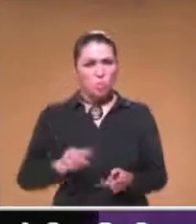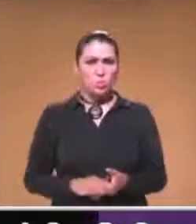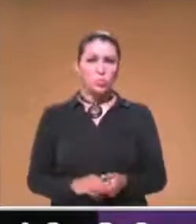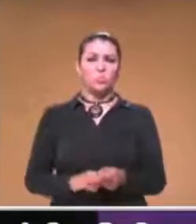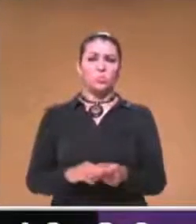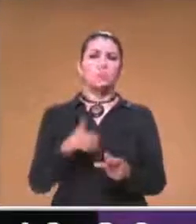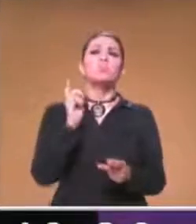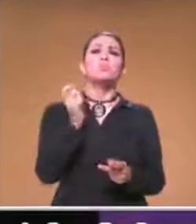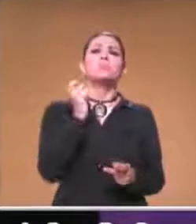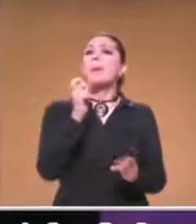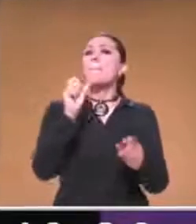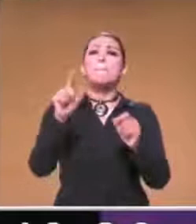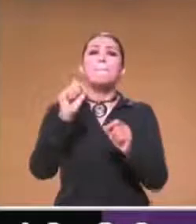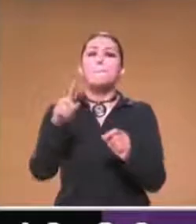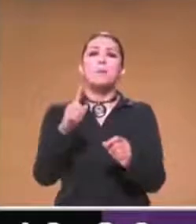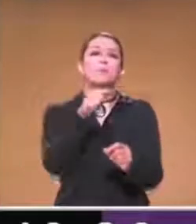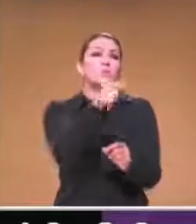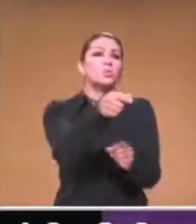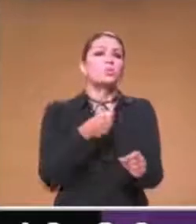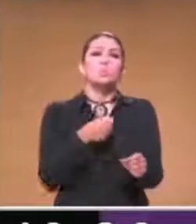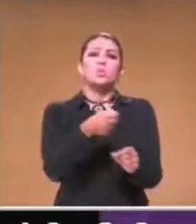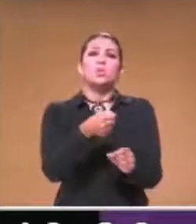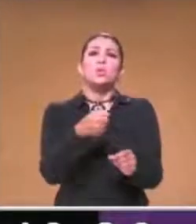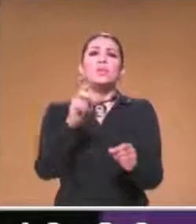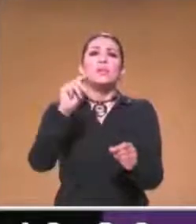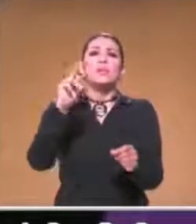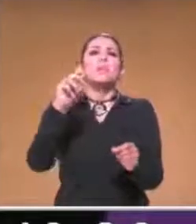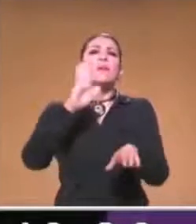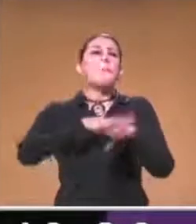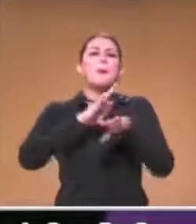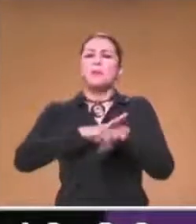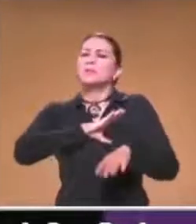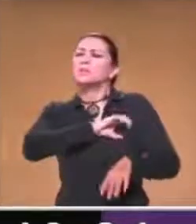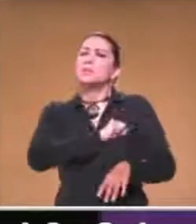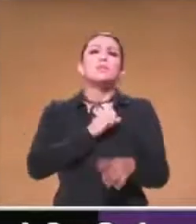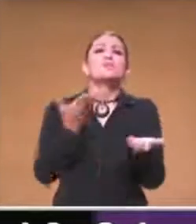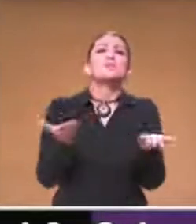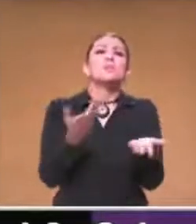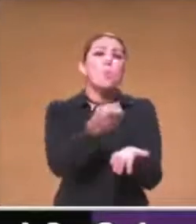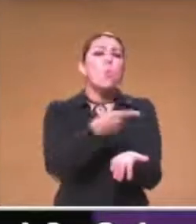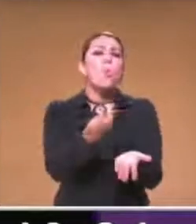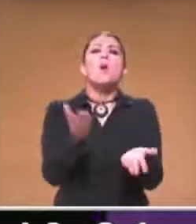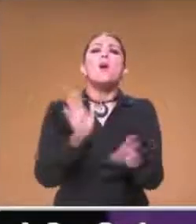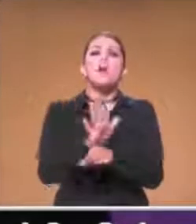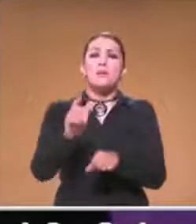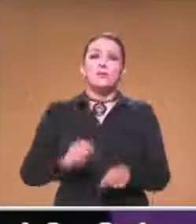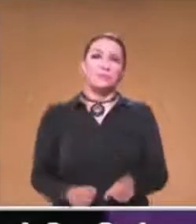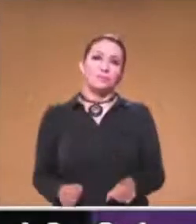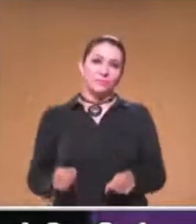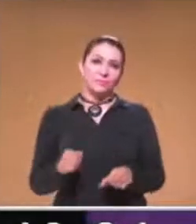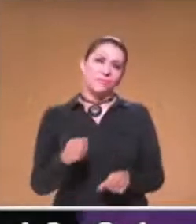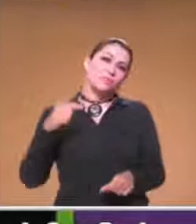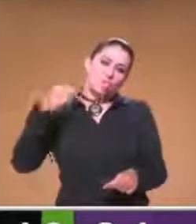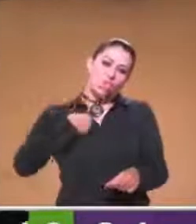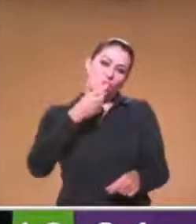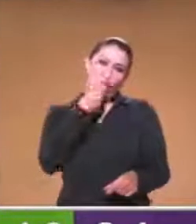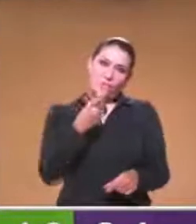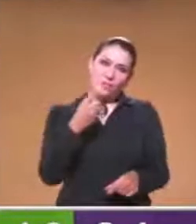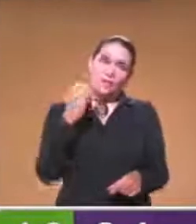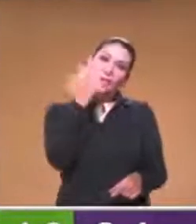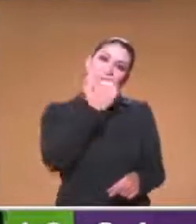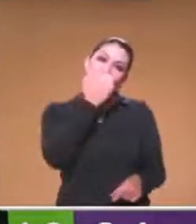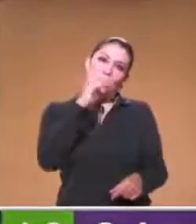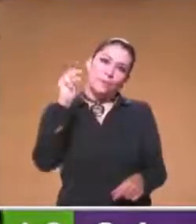de televisión favorita? En mi caso, la respuesta fue My favorite TV program is Escuela TV. Mi programa